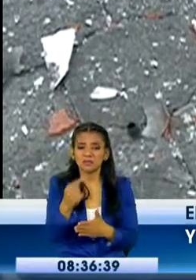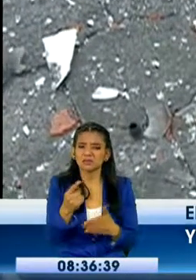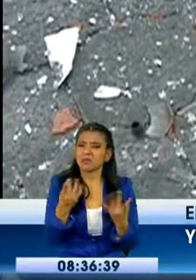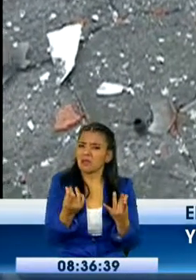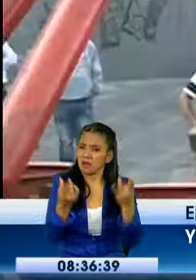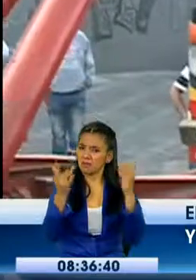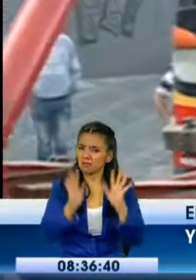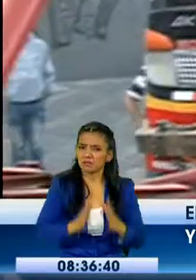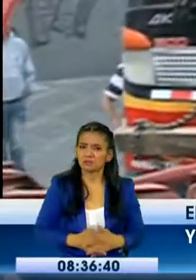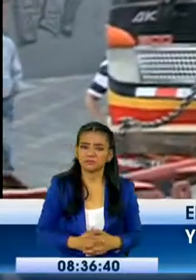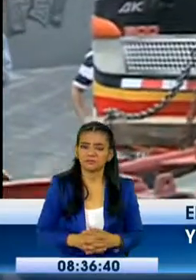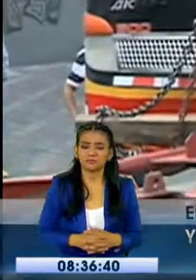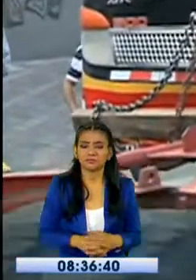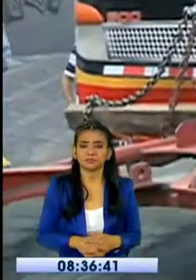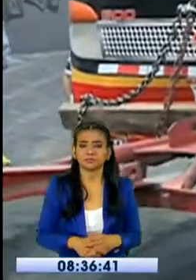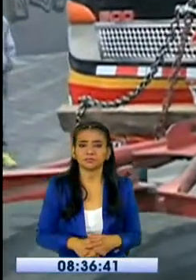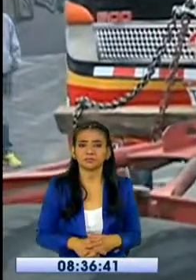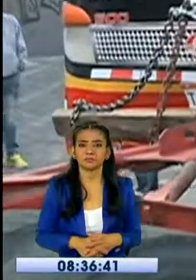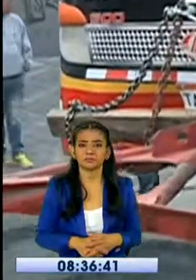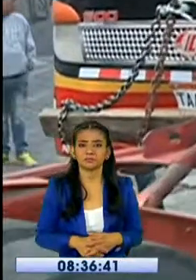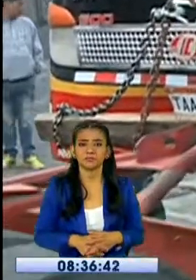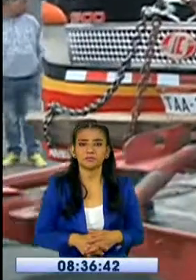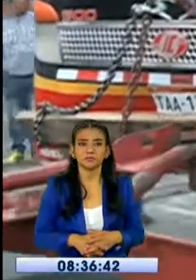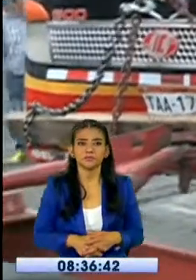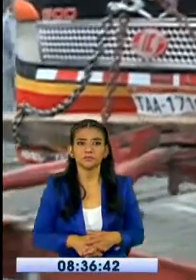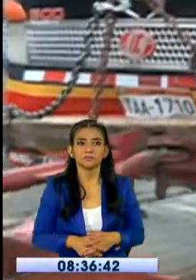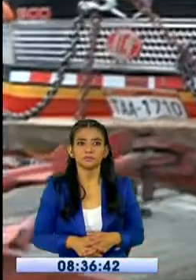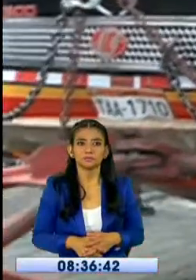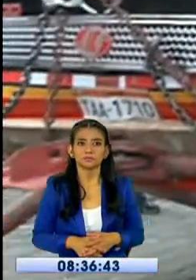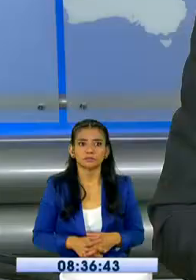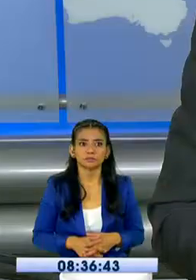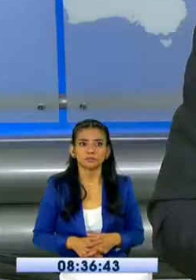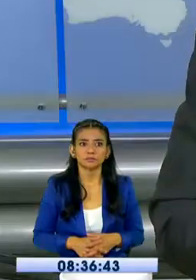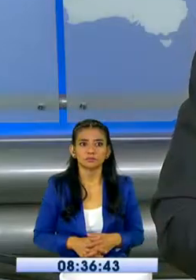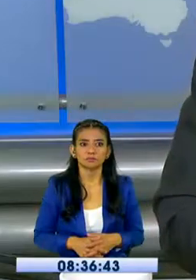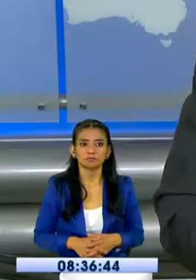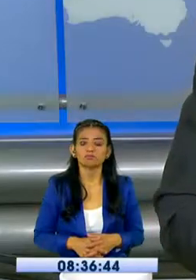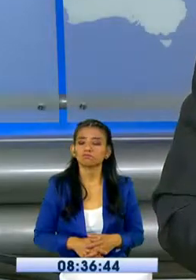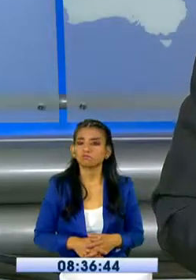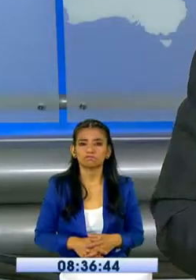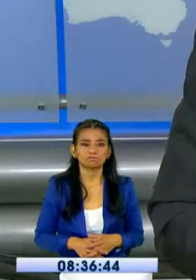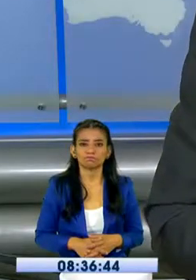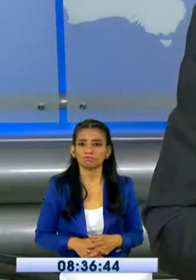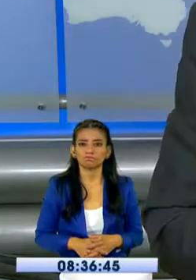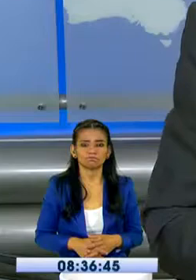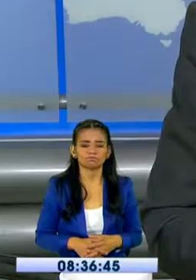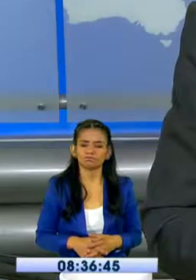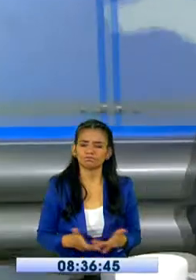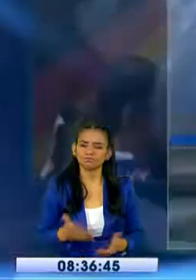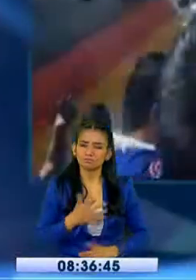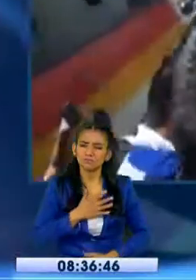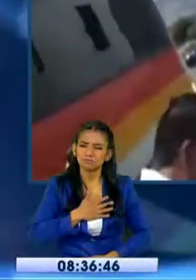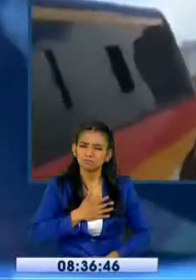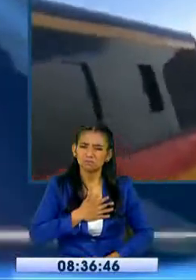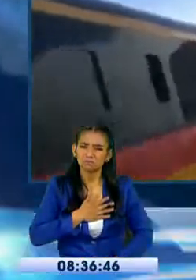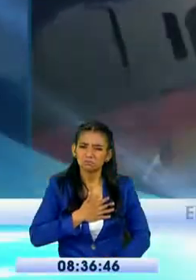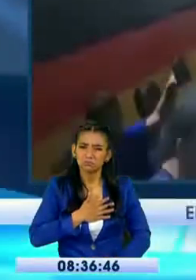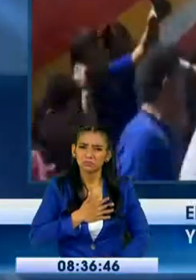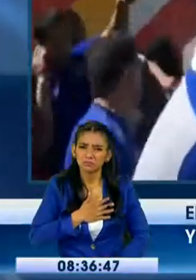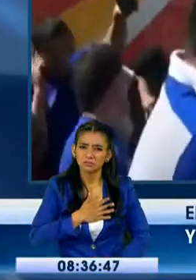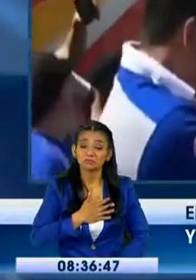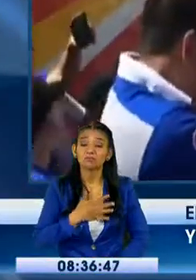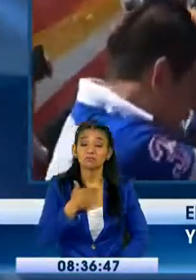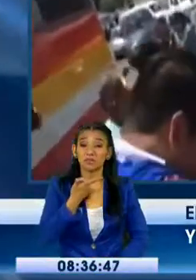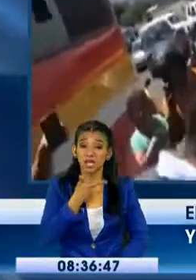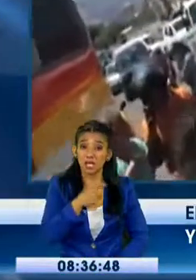era delicado. En Quito informó Iván Casamen. Qué horror, ¿no? Qué lamentable todo esto. El